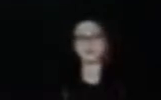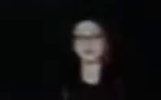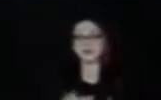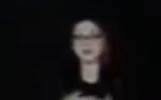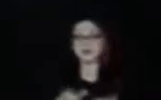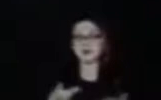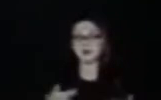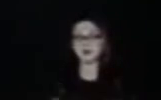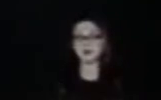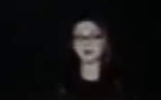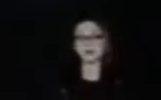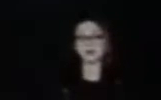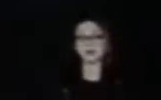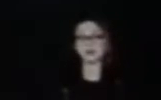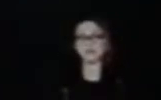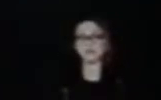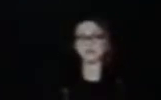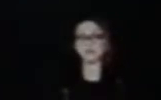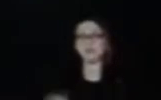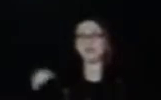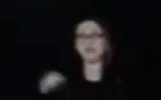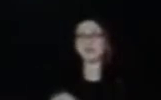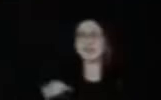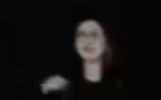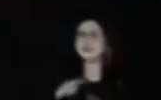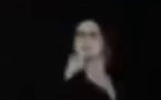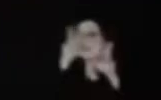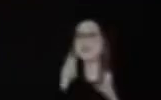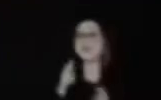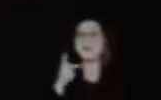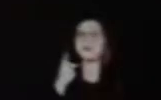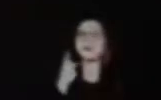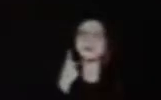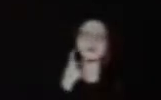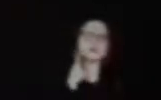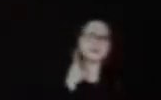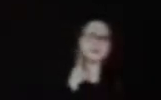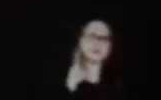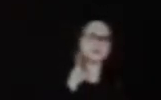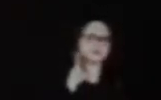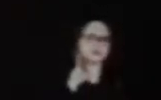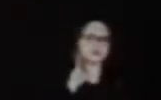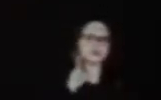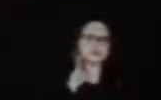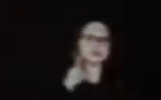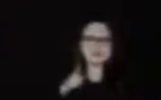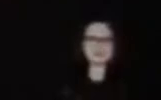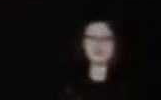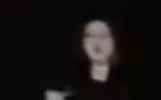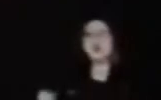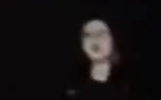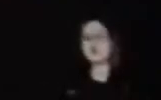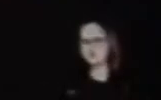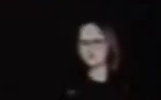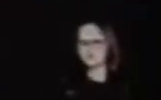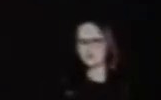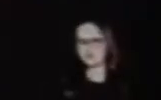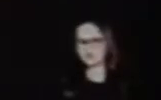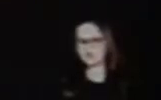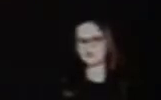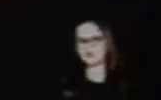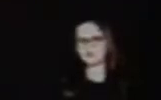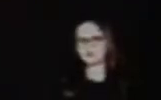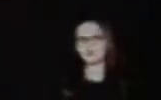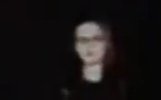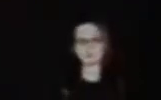Estamos ante un asunto político de Estado y